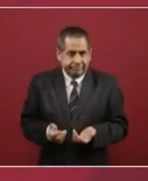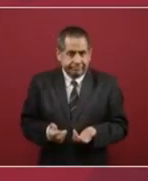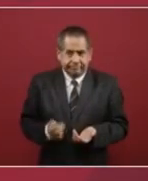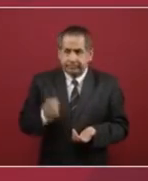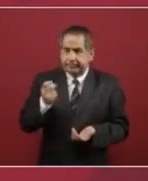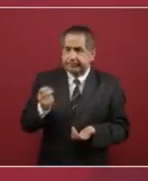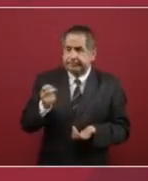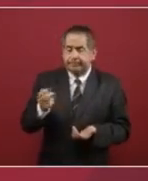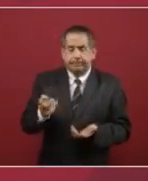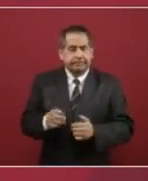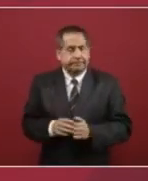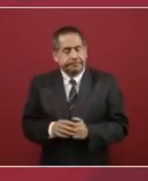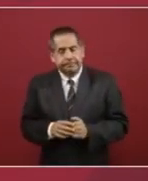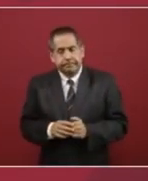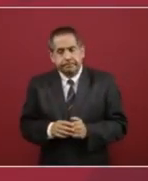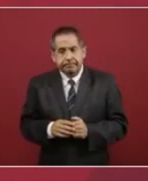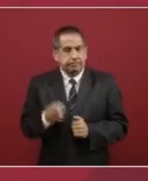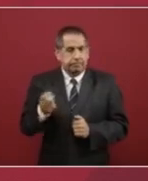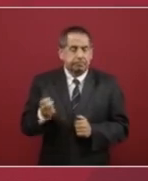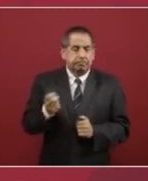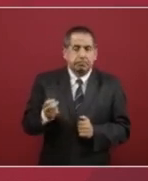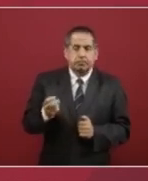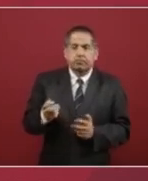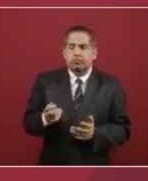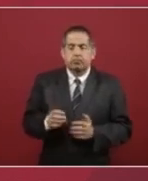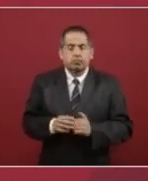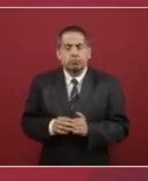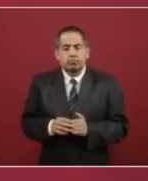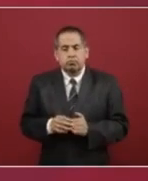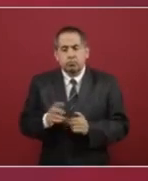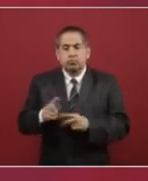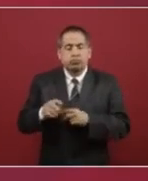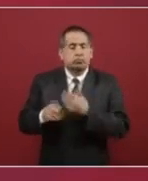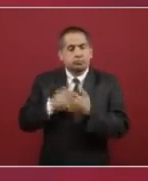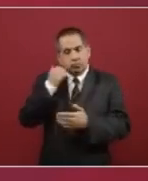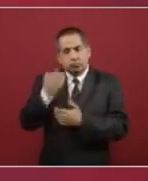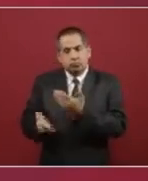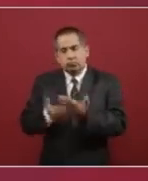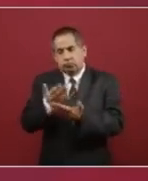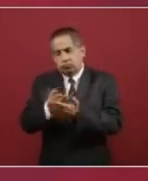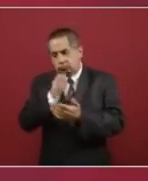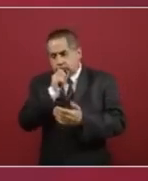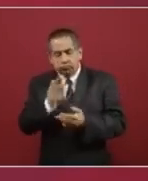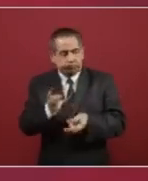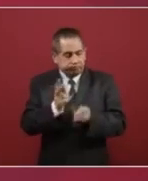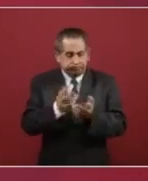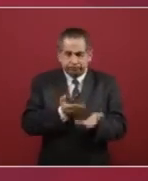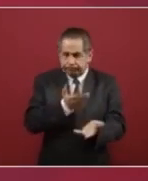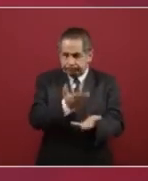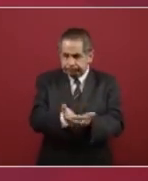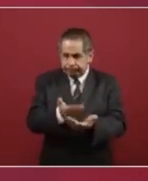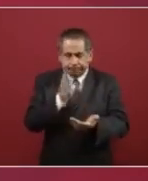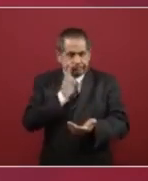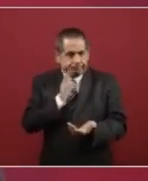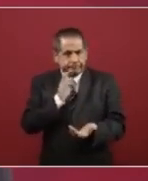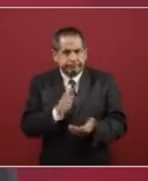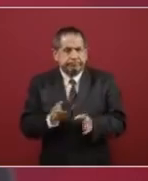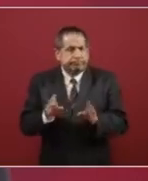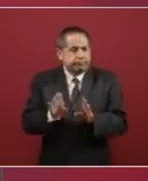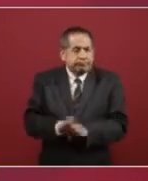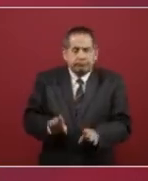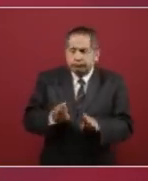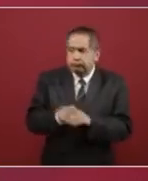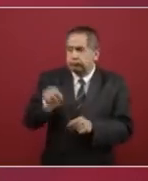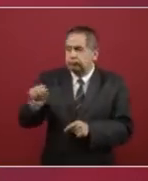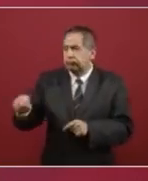Entonces, eso lo quiero plantear también ahora. O sea, ¿cómo